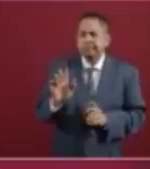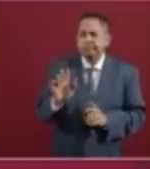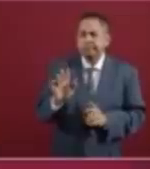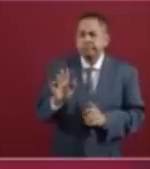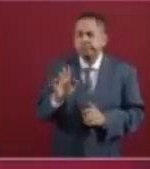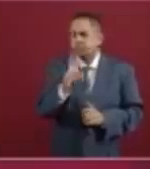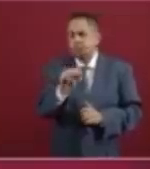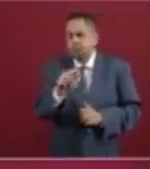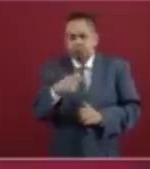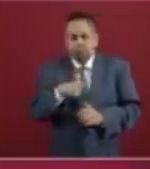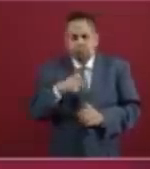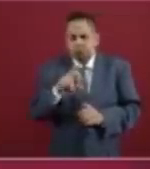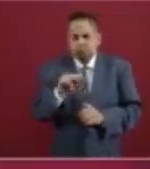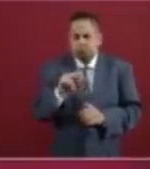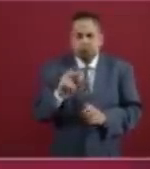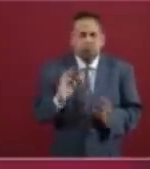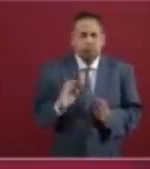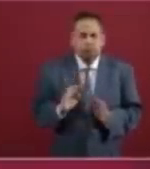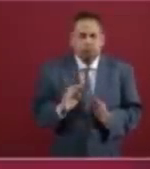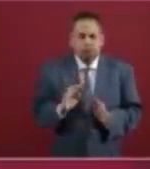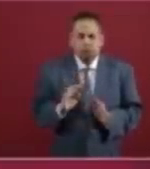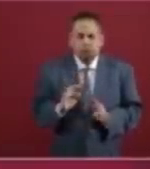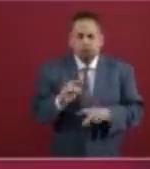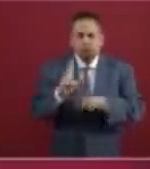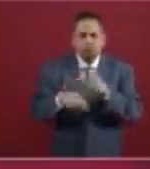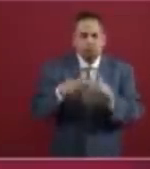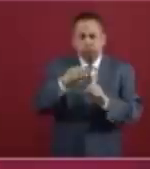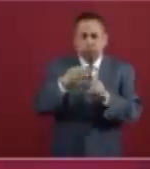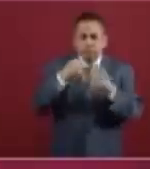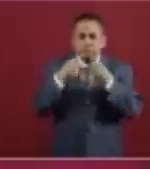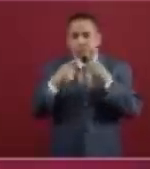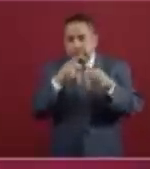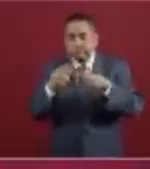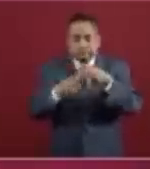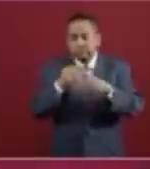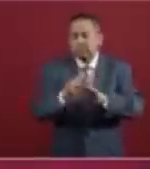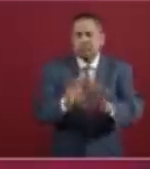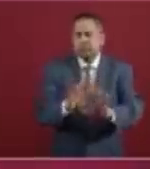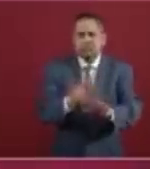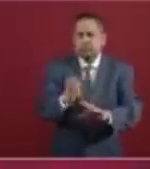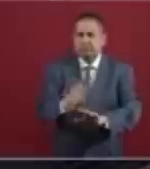no voy yo a polemizar sobre eso.